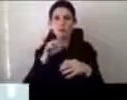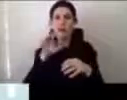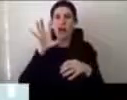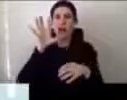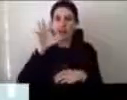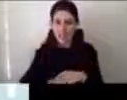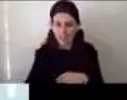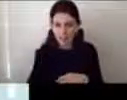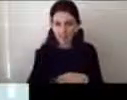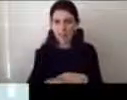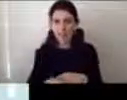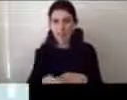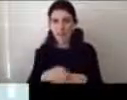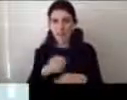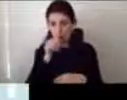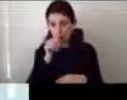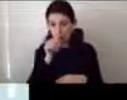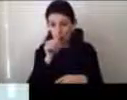aprender a